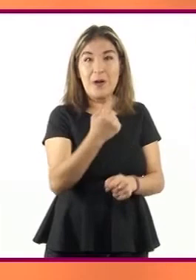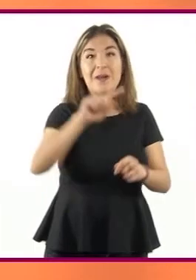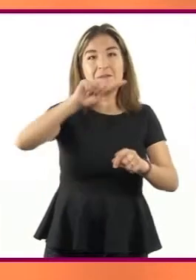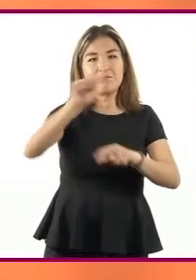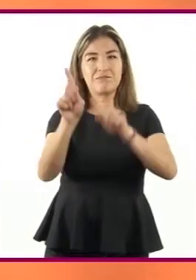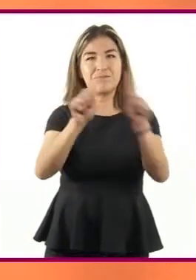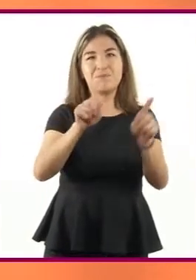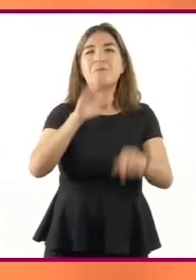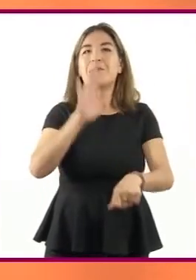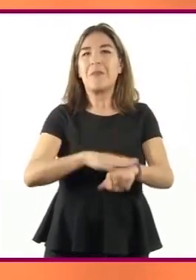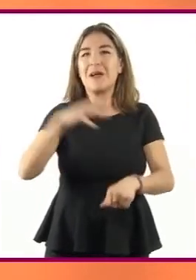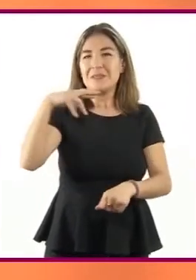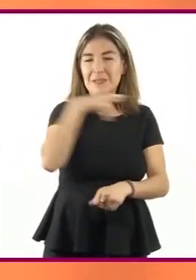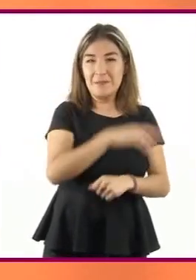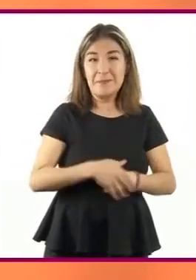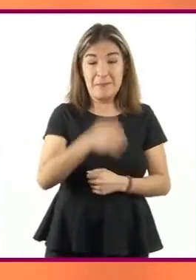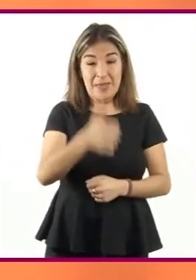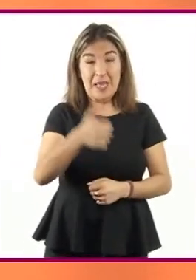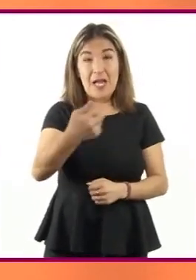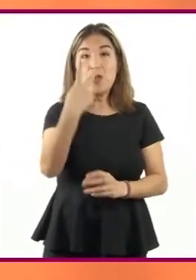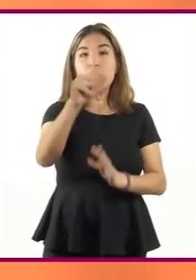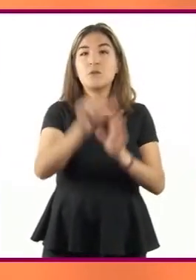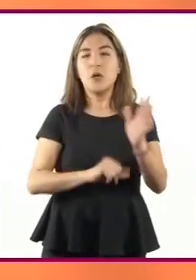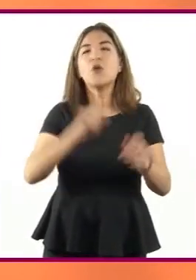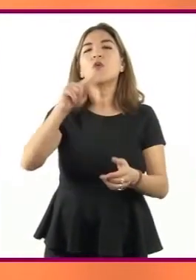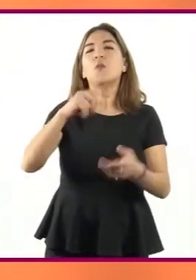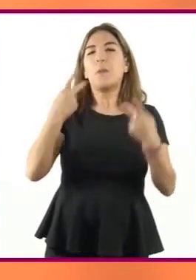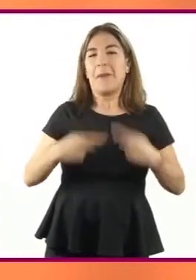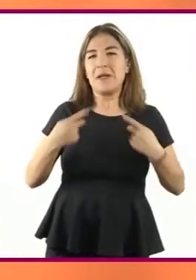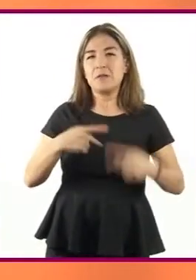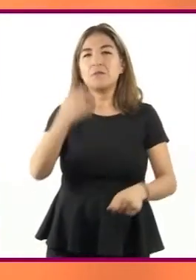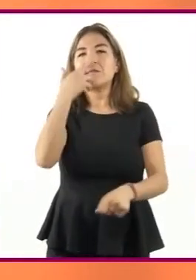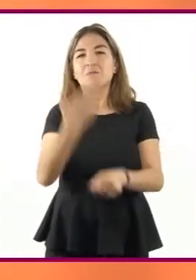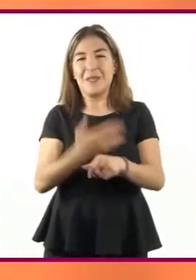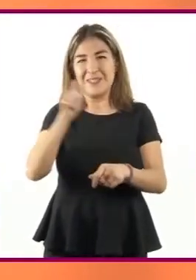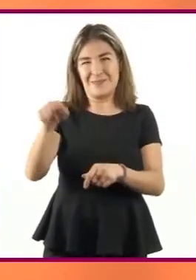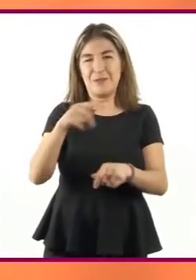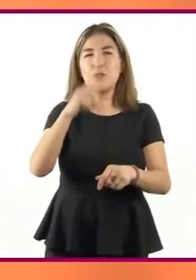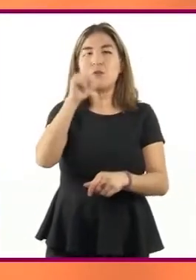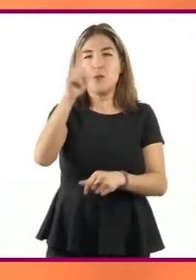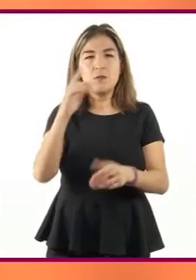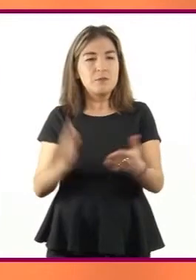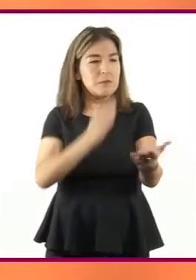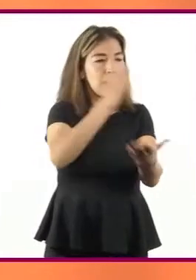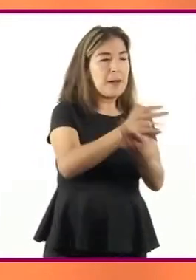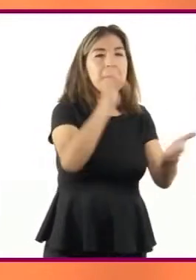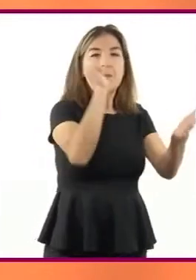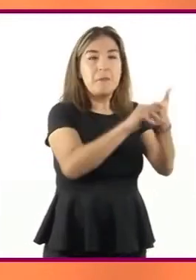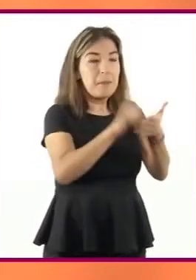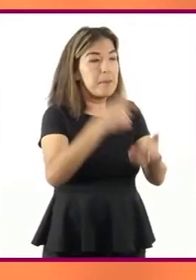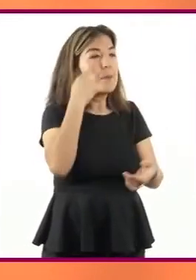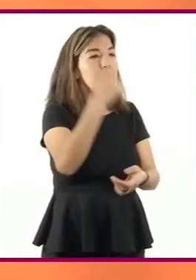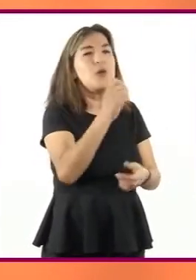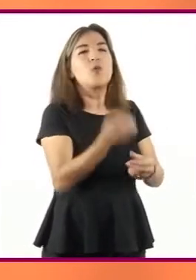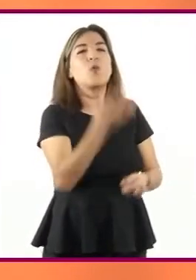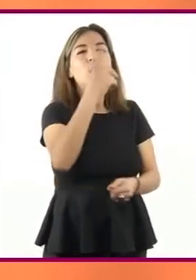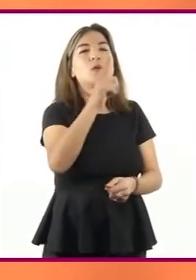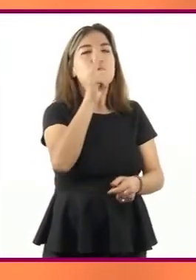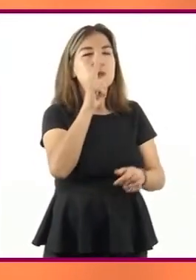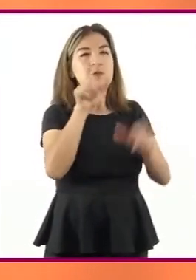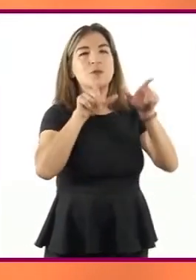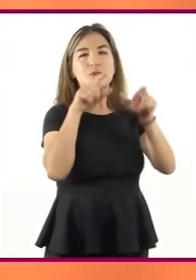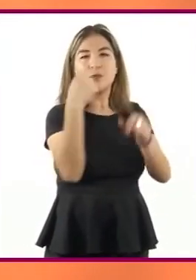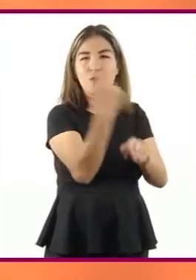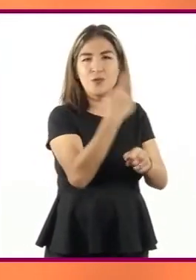manecillas. Cada bimestre una persona de la compañía de luz visita nuestra casa para registrar la lectura del medidor. Para